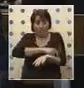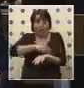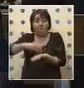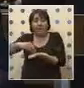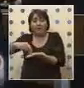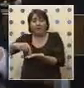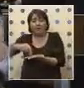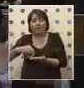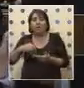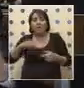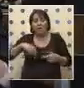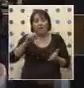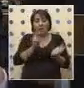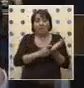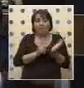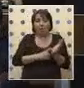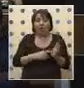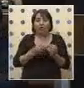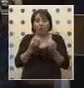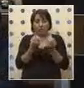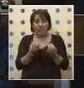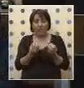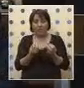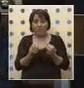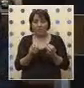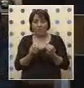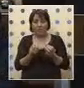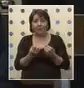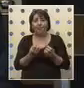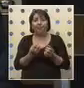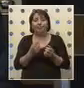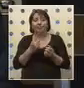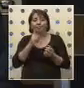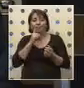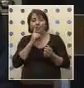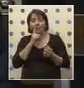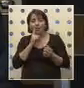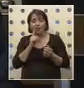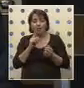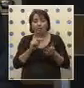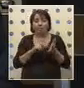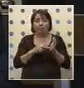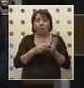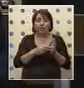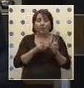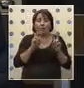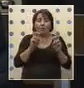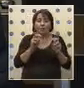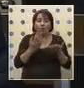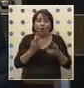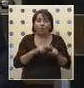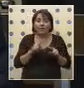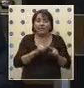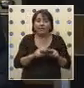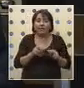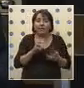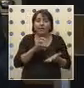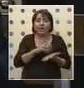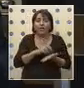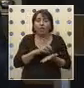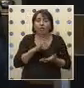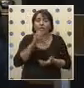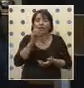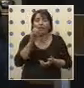bien es cierto, este impuesto va bien inspirado en la idea de fondo, tiene un efecto un poquito perverso en que es relación con su aplicación en la región de Aysén.